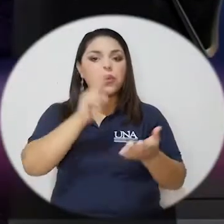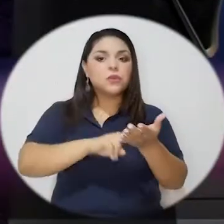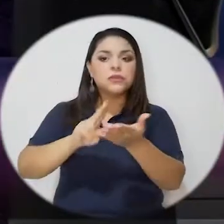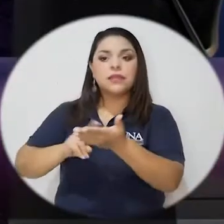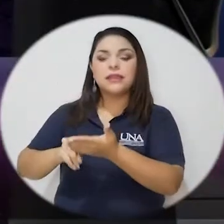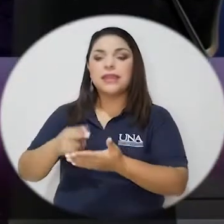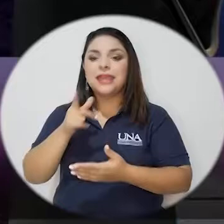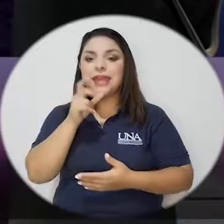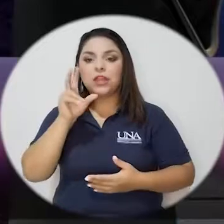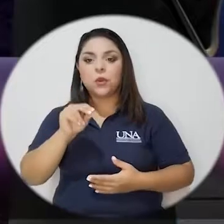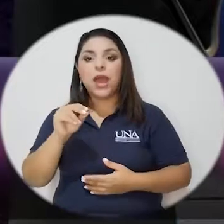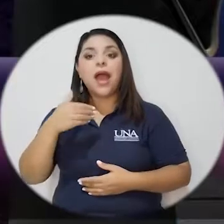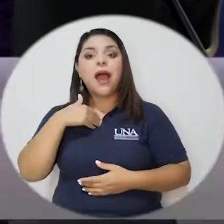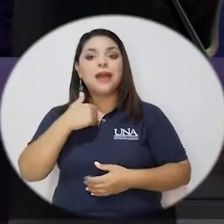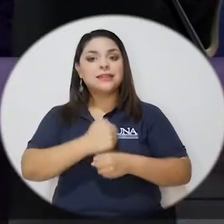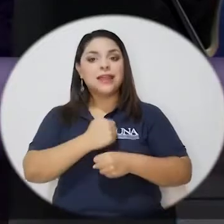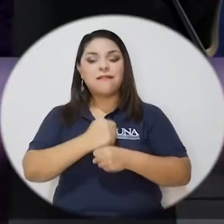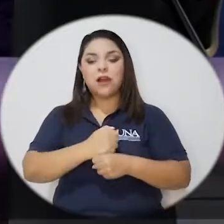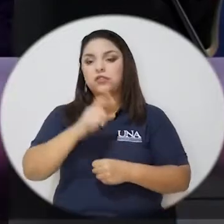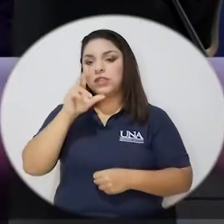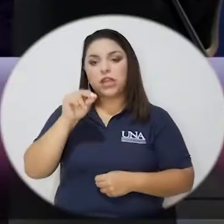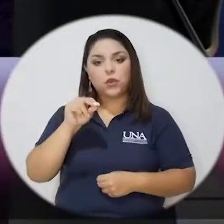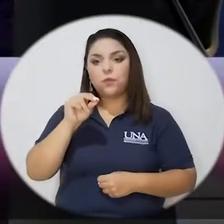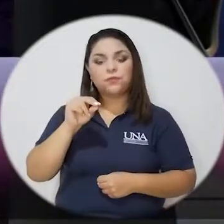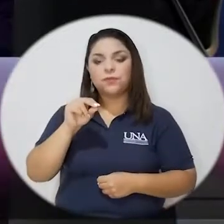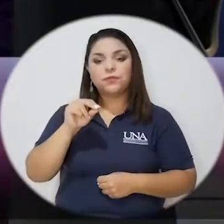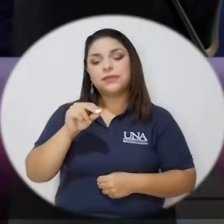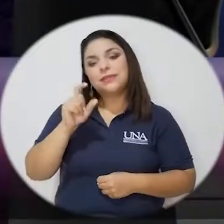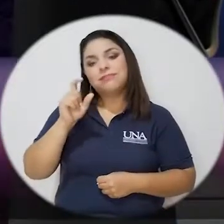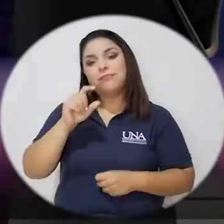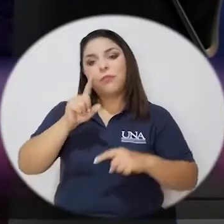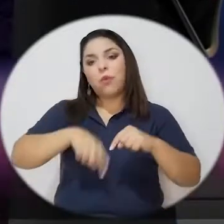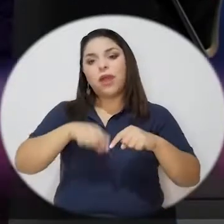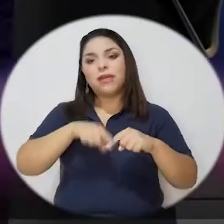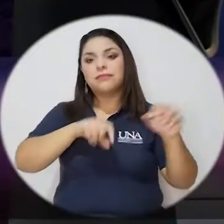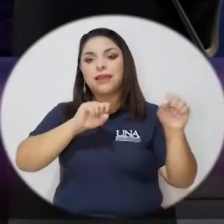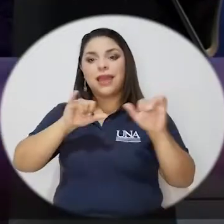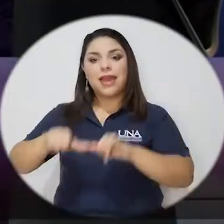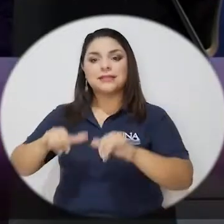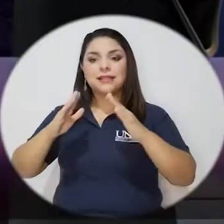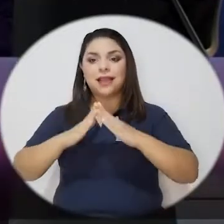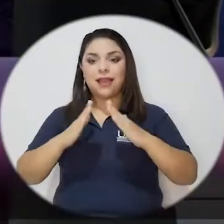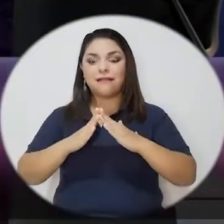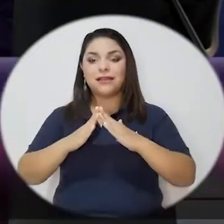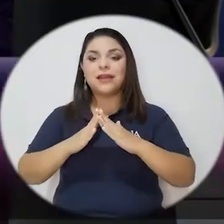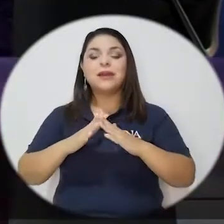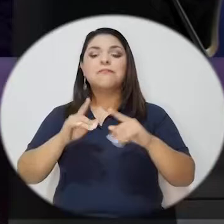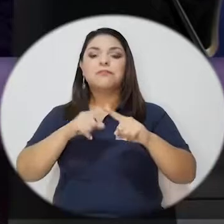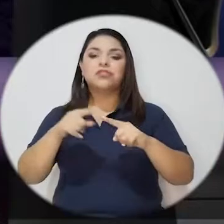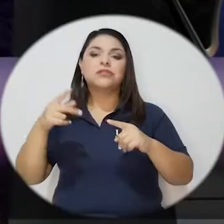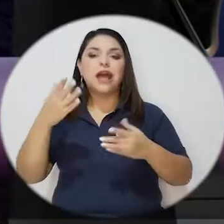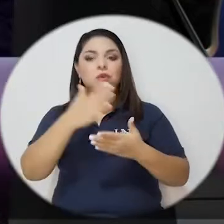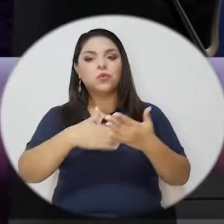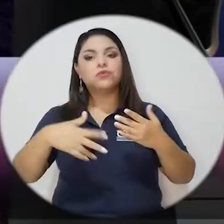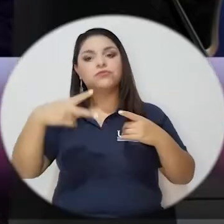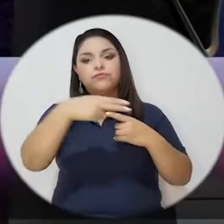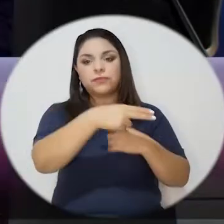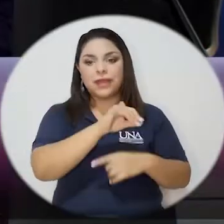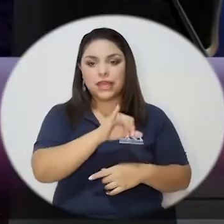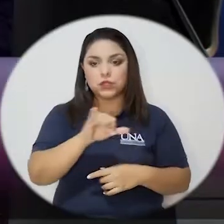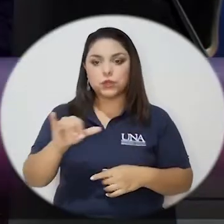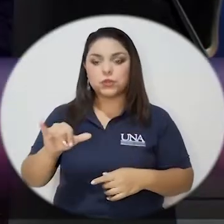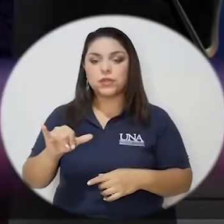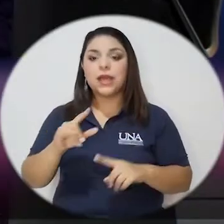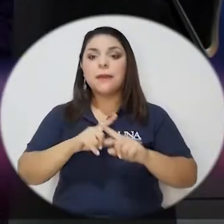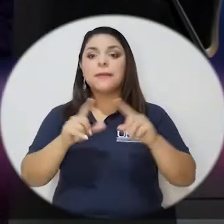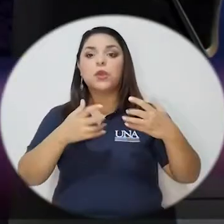telepresenciables. Entonces a muchos van a rescindir de ellos. O sea, vean que el problema de empleabilidad sigue latente en Costa Rica. Sí. Pero la empresa entonces